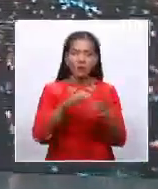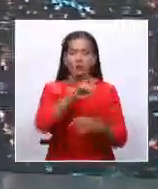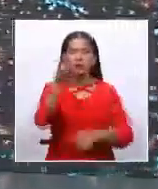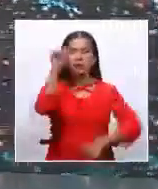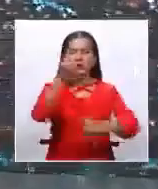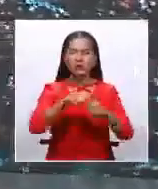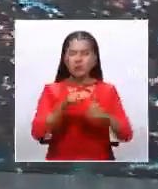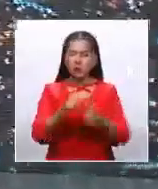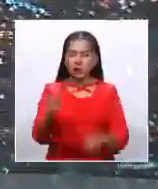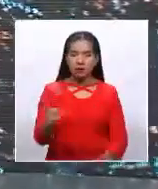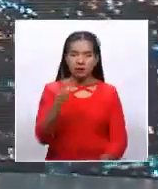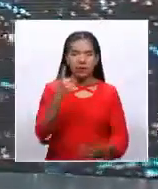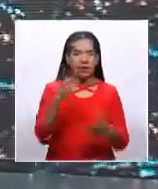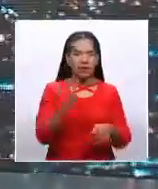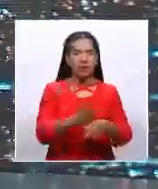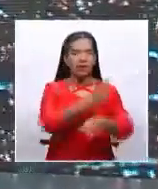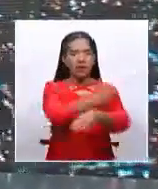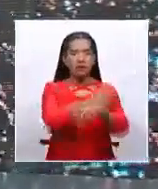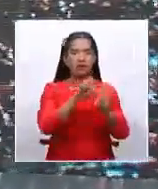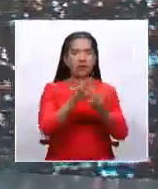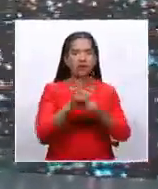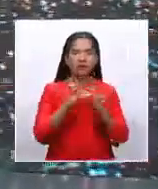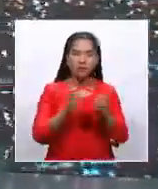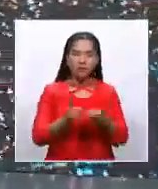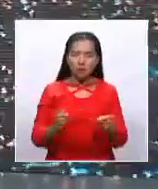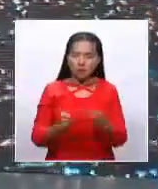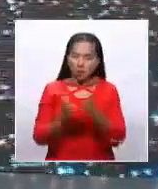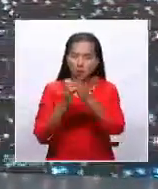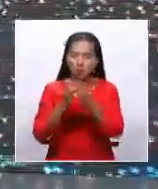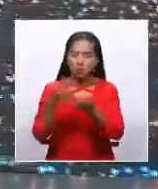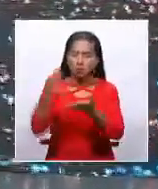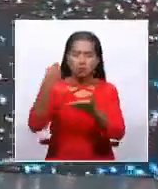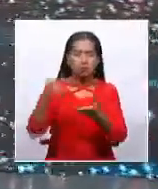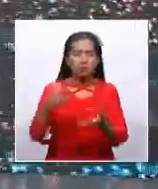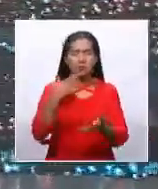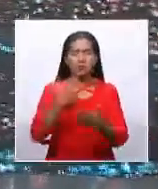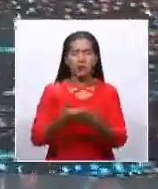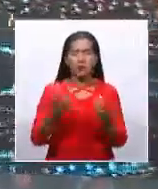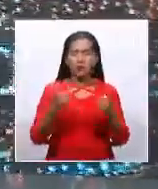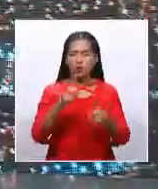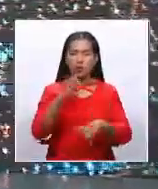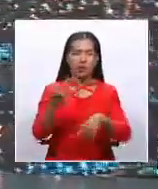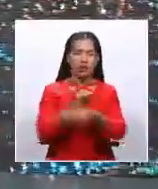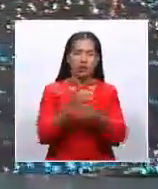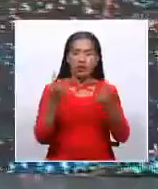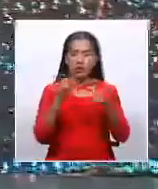fue el postulante que obtuvo la mayor puntuación en el proceso de elección y designación en la